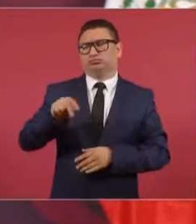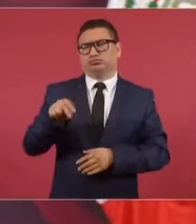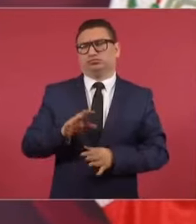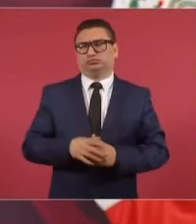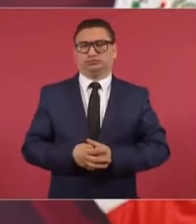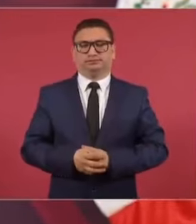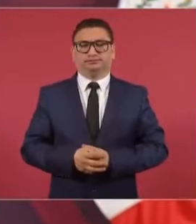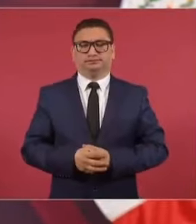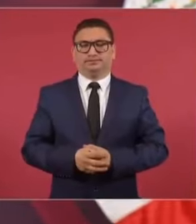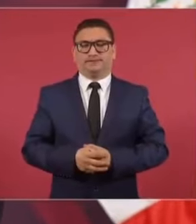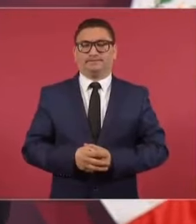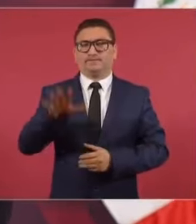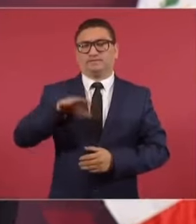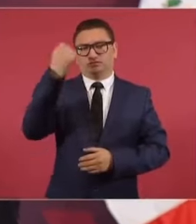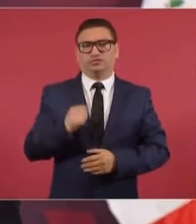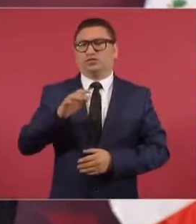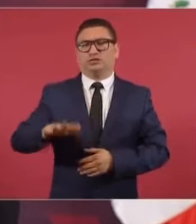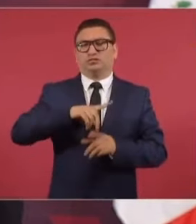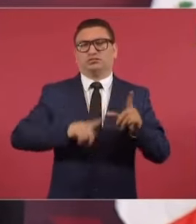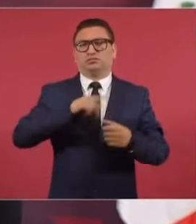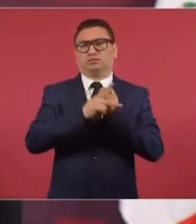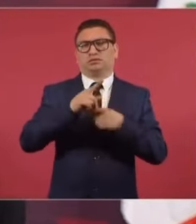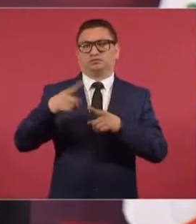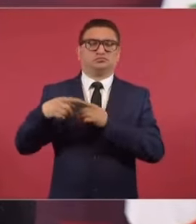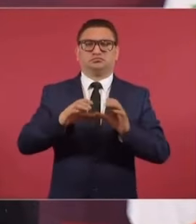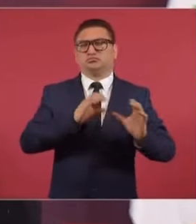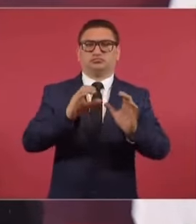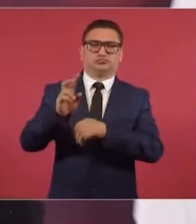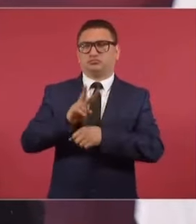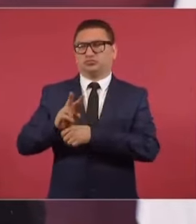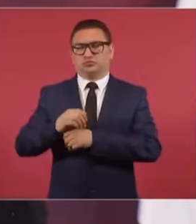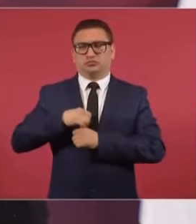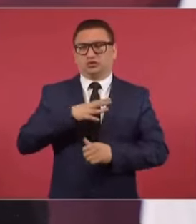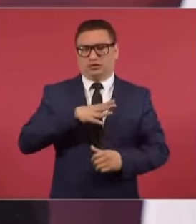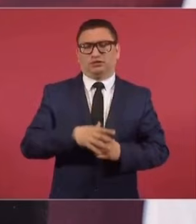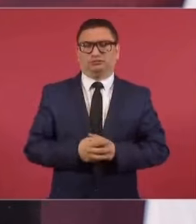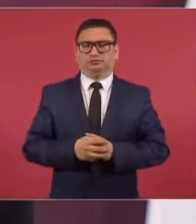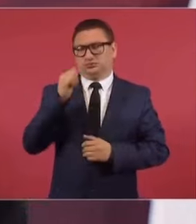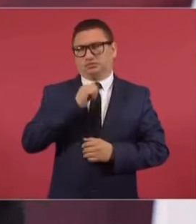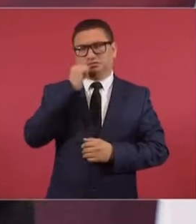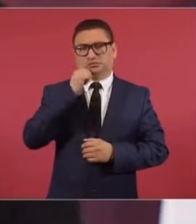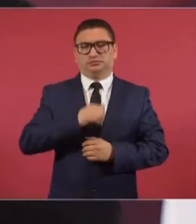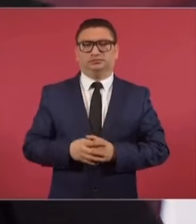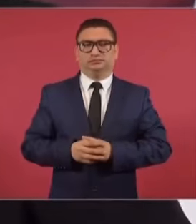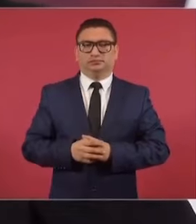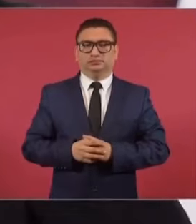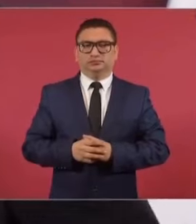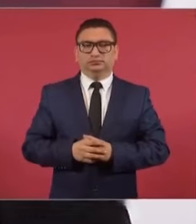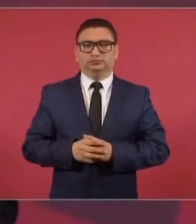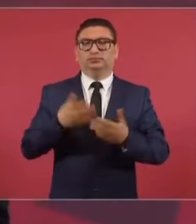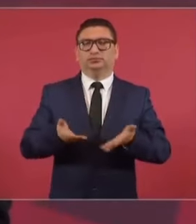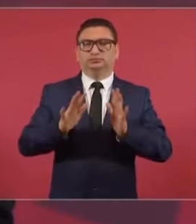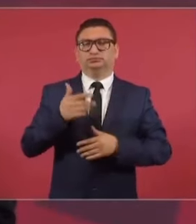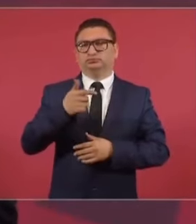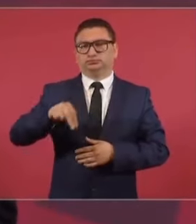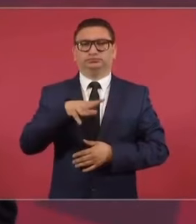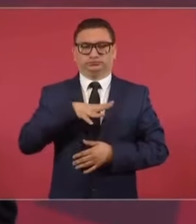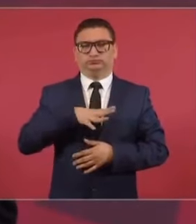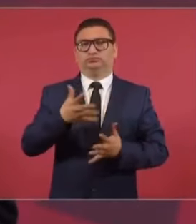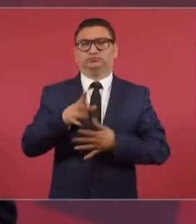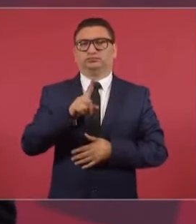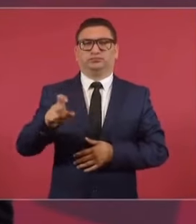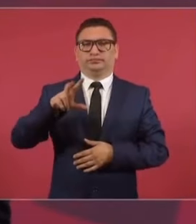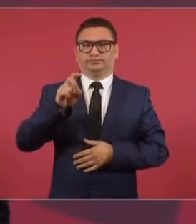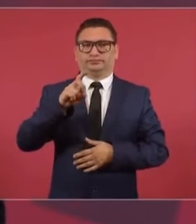Hay en Sinaloa y en todo el país, pues vigilancia siempre. Ahora se cuenta con la Guardia Nacional, son ya